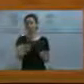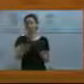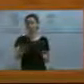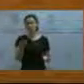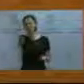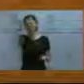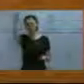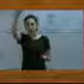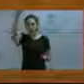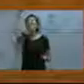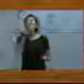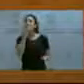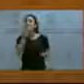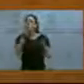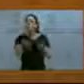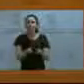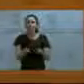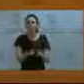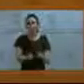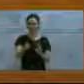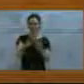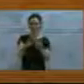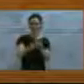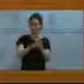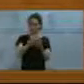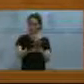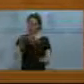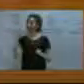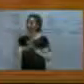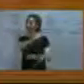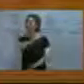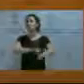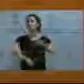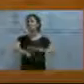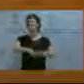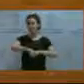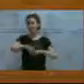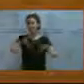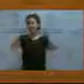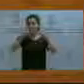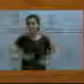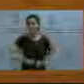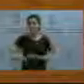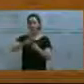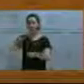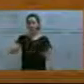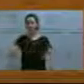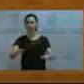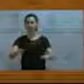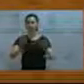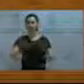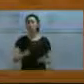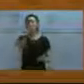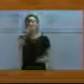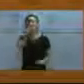imaginan cómo se podrían tomar medidas para tratar de paliar esta situación sin la solidaridad de los habitantes que viven en las zonas más pobladas